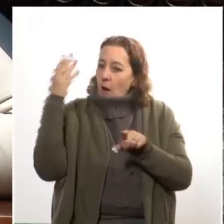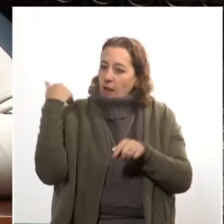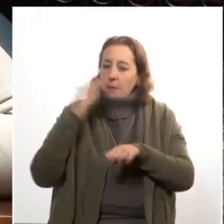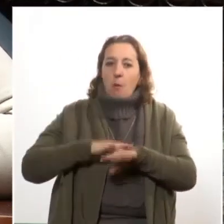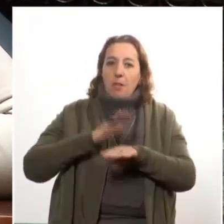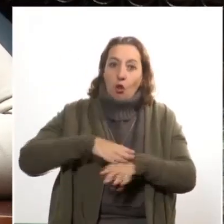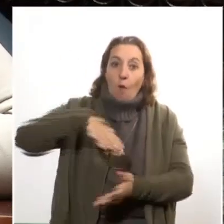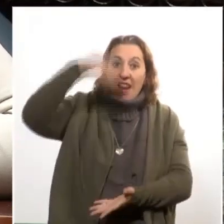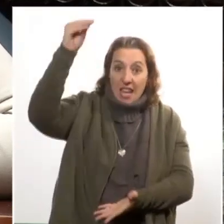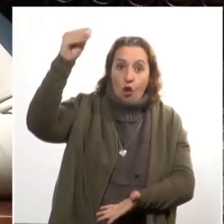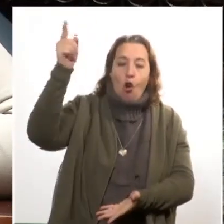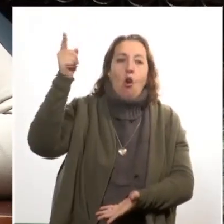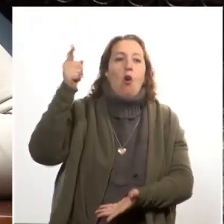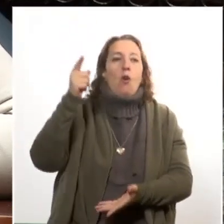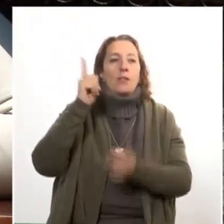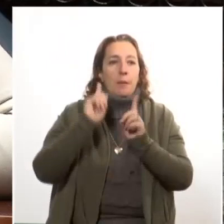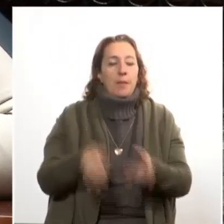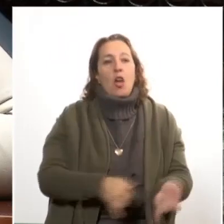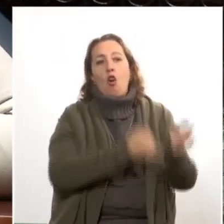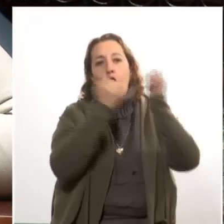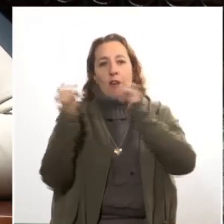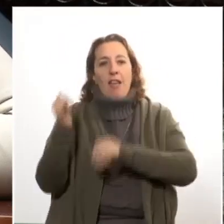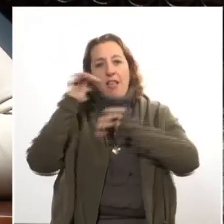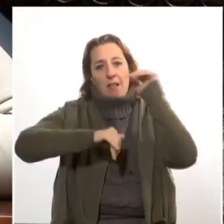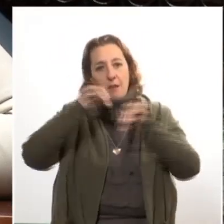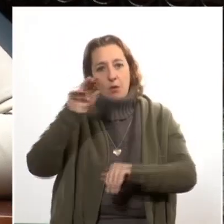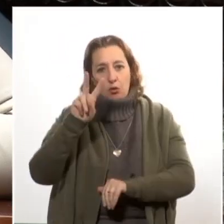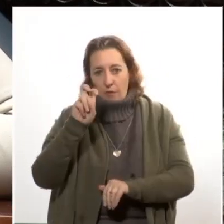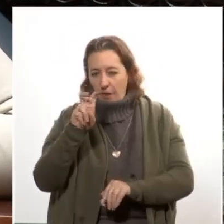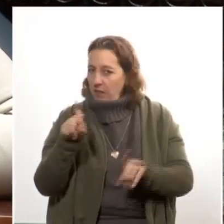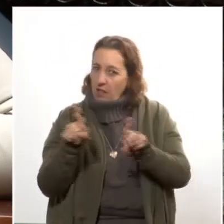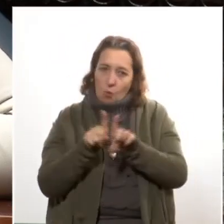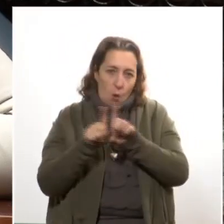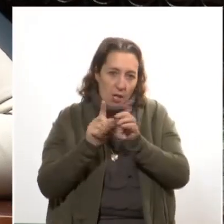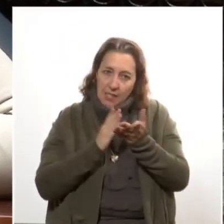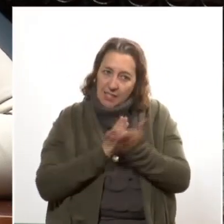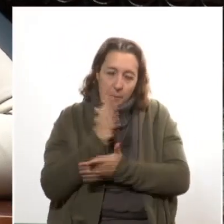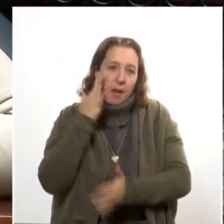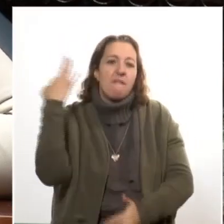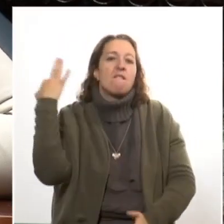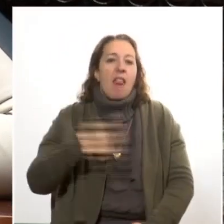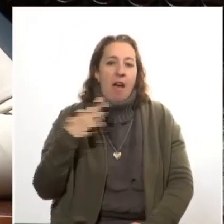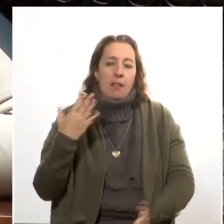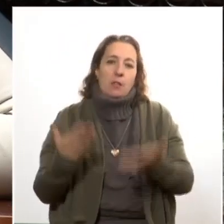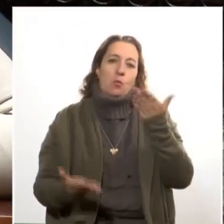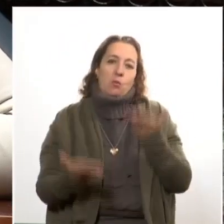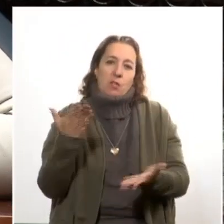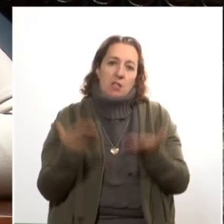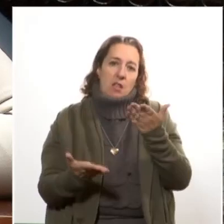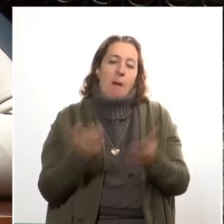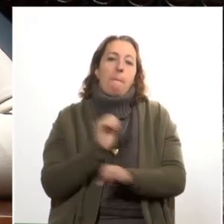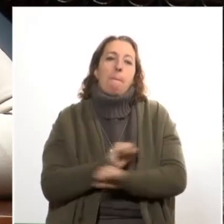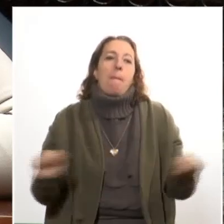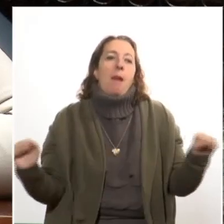obelisco, como en la histórica jornada del voto verde y como siempre verdad y justicia para hacer